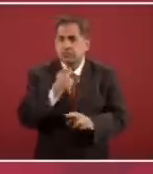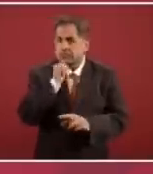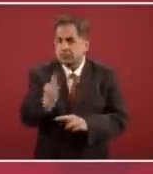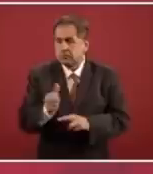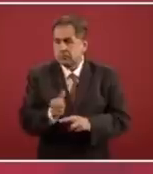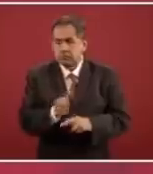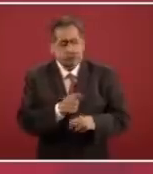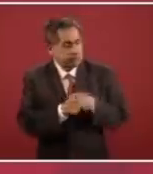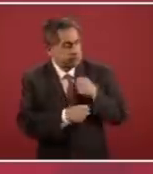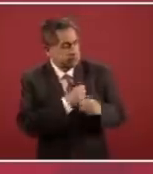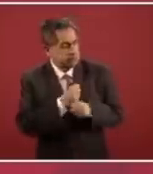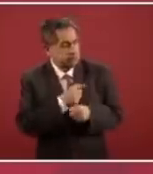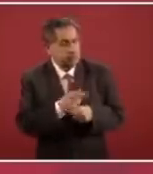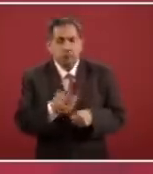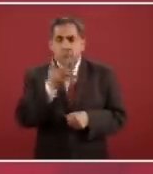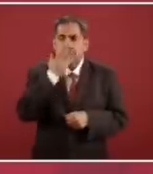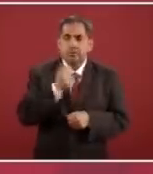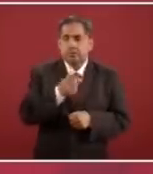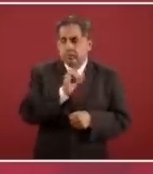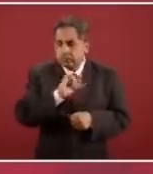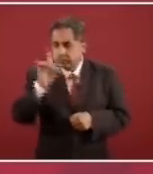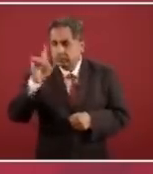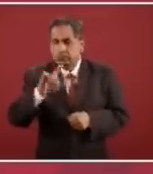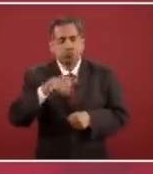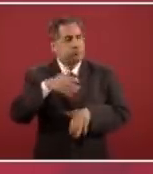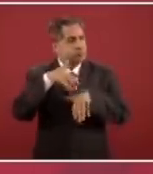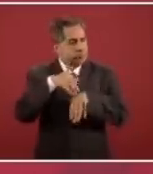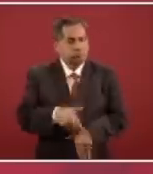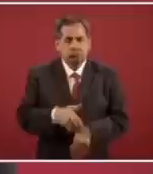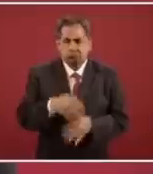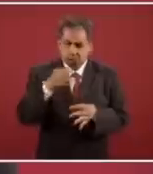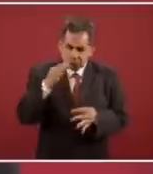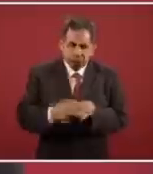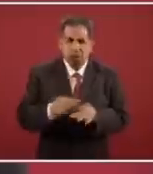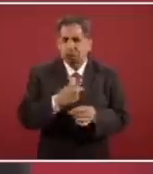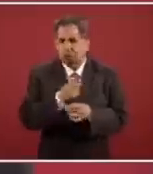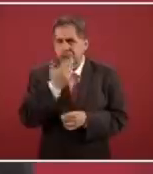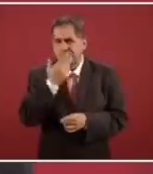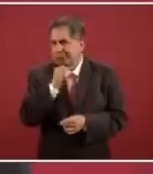además sin profesionalismo, sin disciplina.